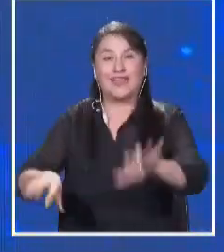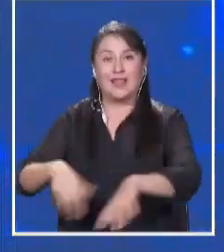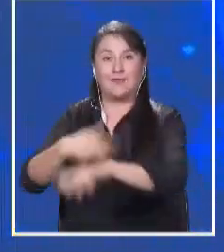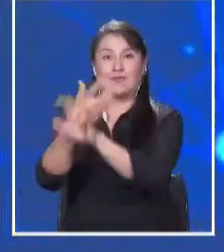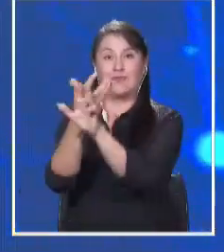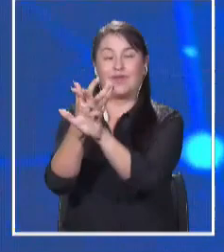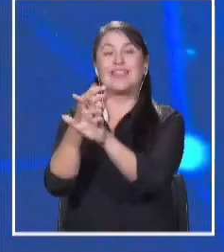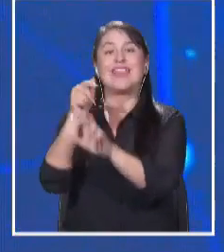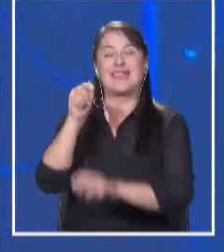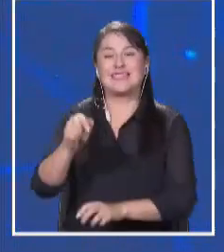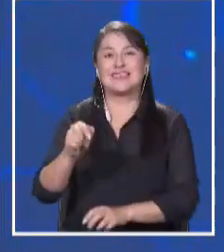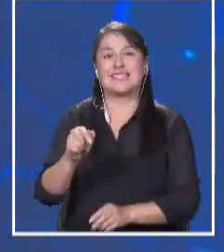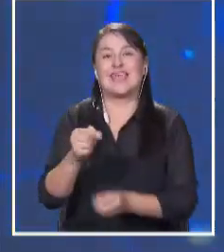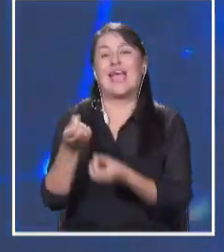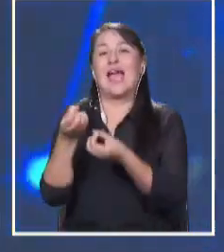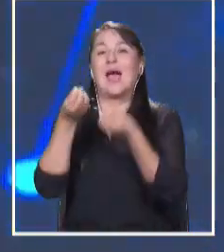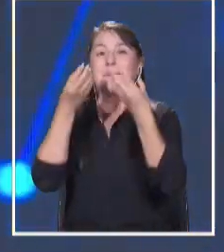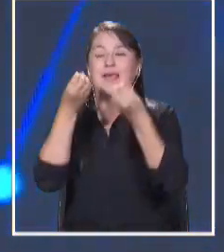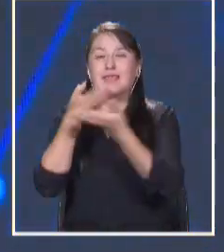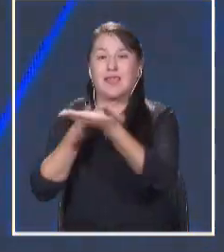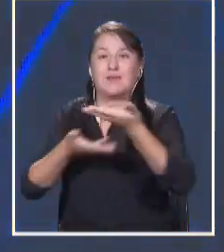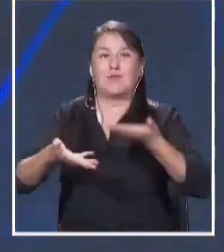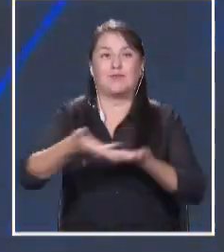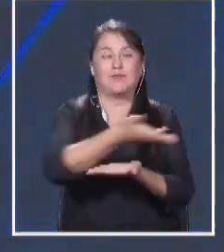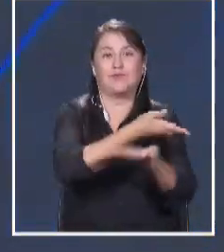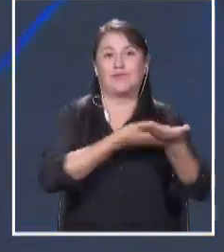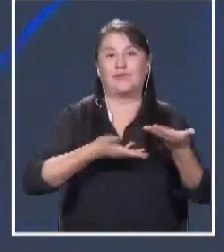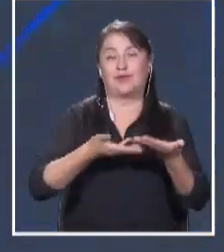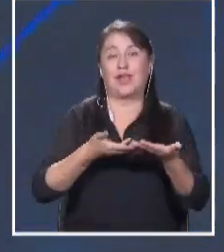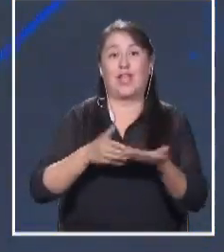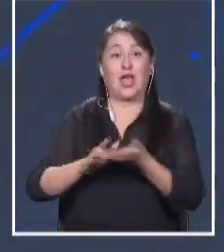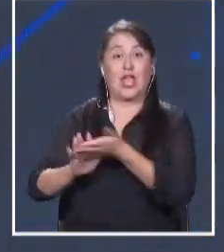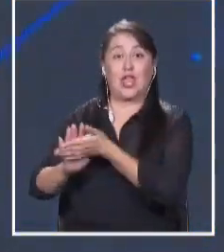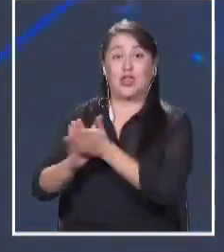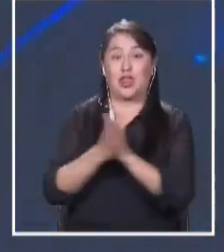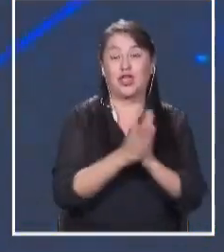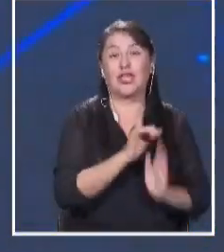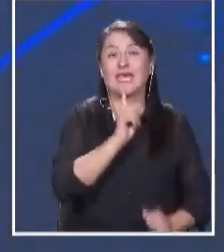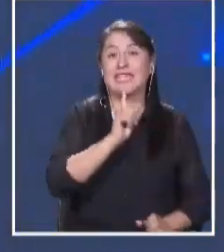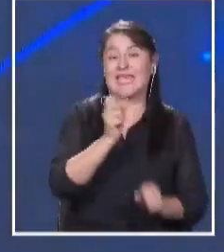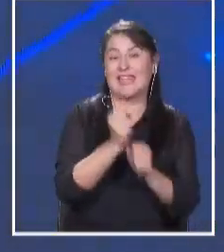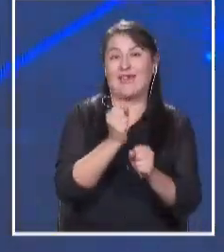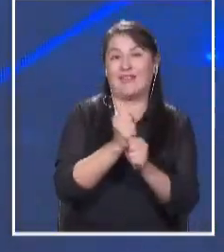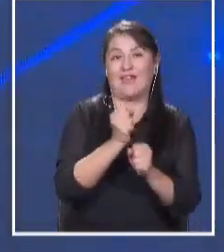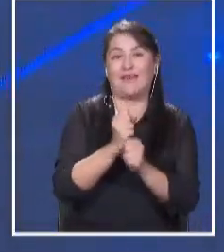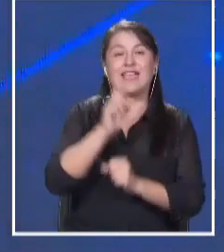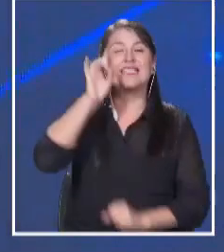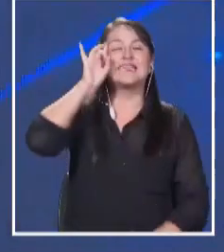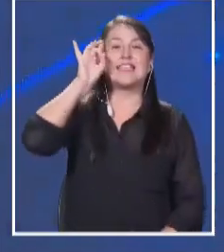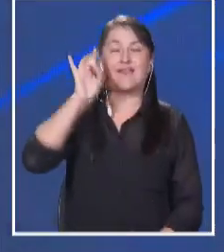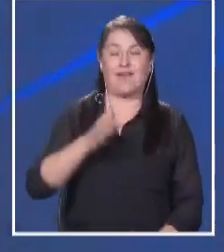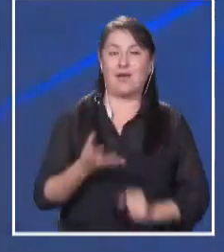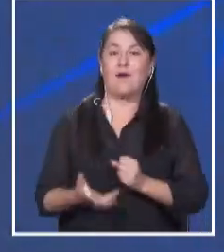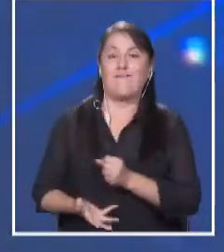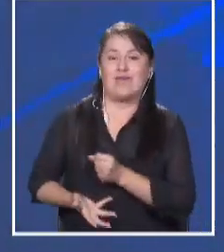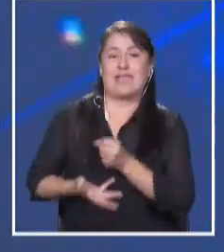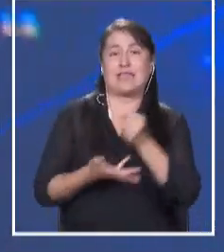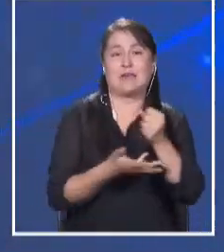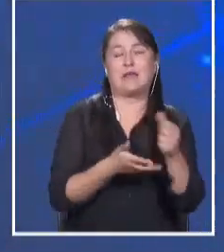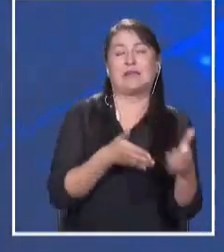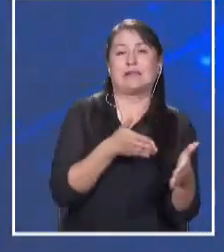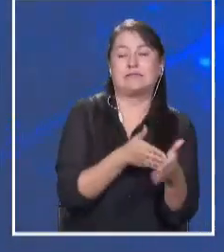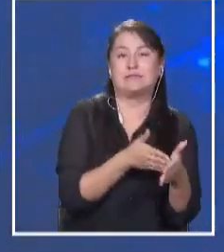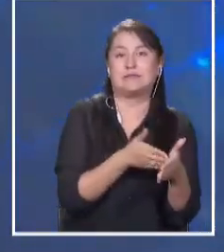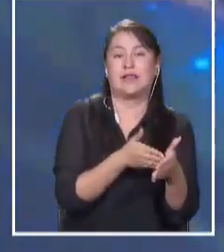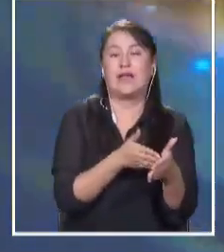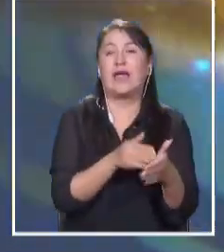como aprendiendo entre nosotros cosas que entre todos los que trabajamos en esto ya sabemos que el financiamiento es una barrera, que los niveles